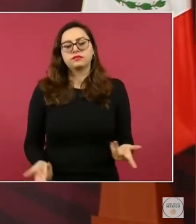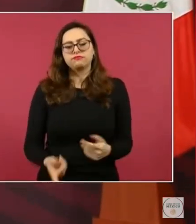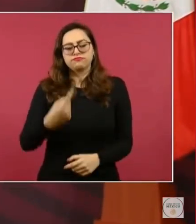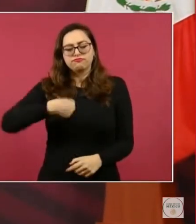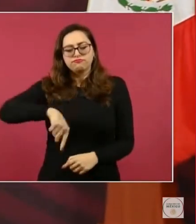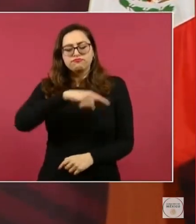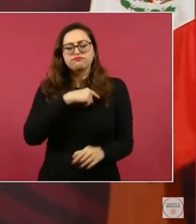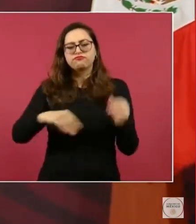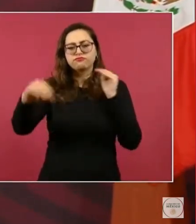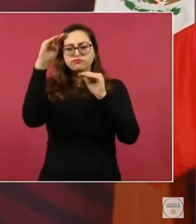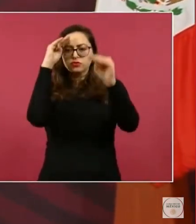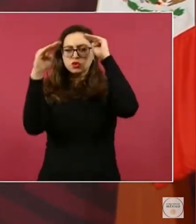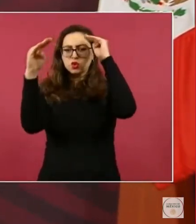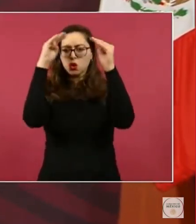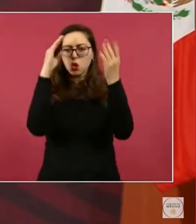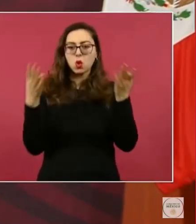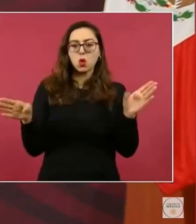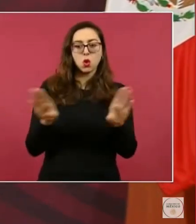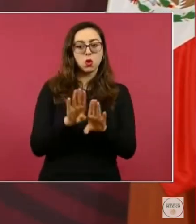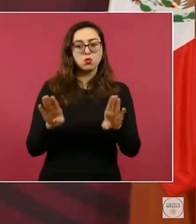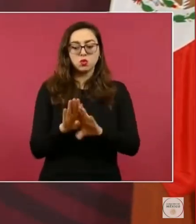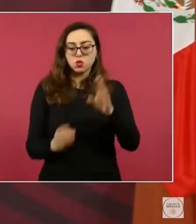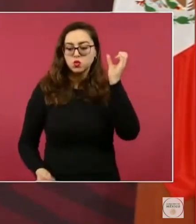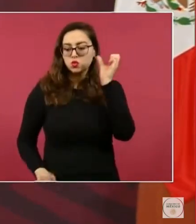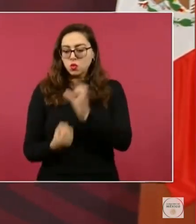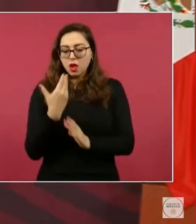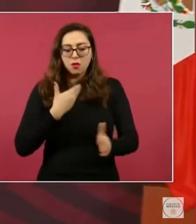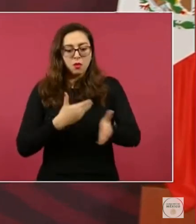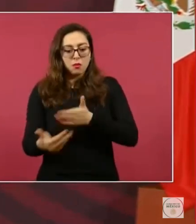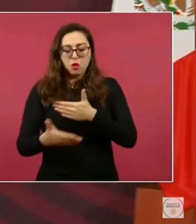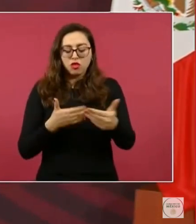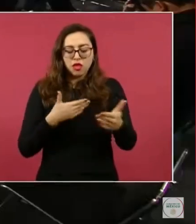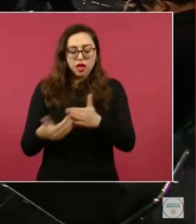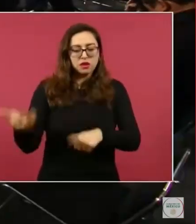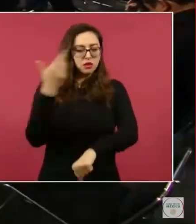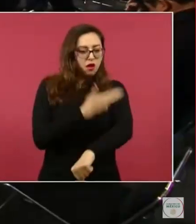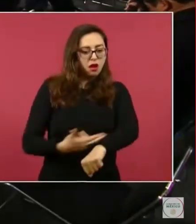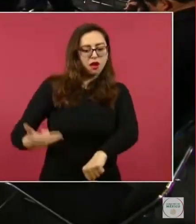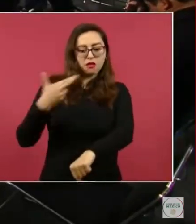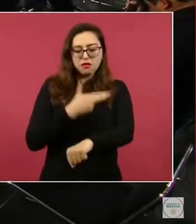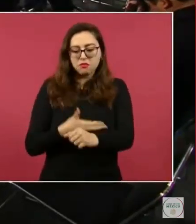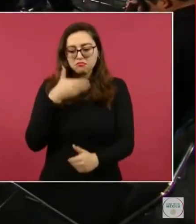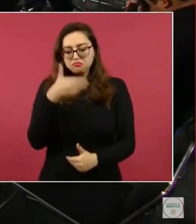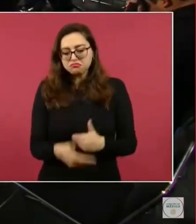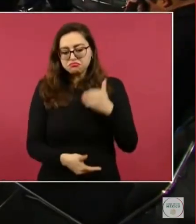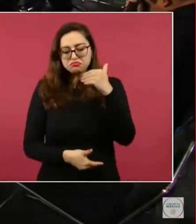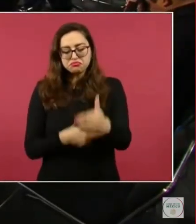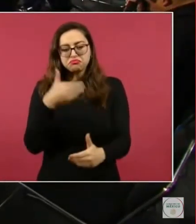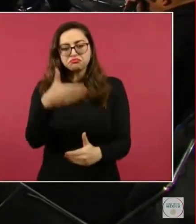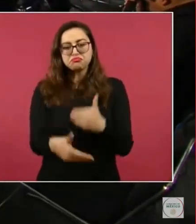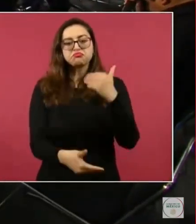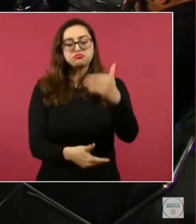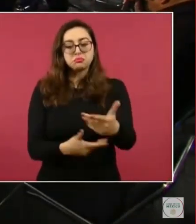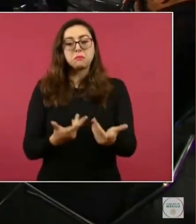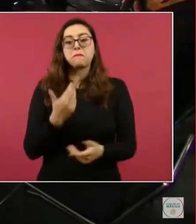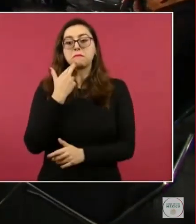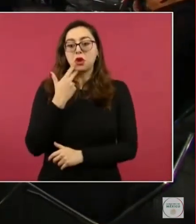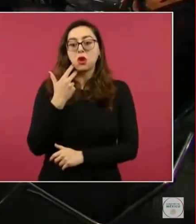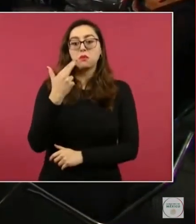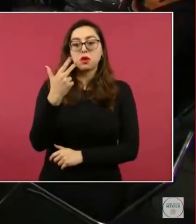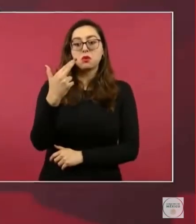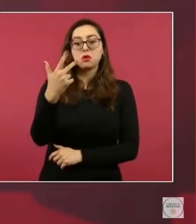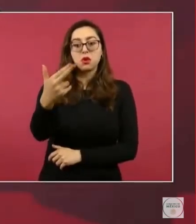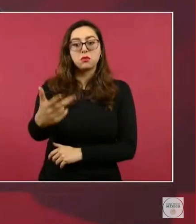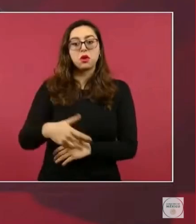este proceso de modernización de aeropuertos, se va avanzando. Mañana vamos